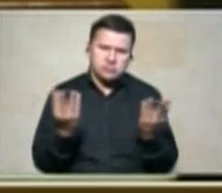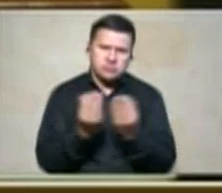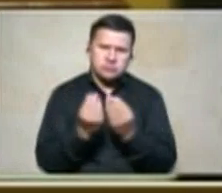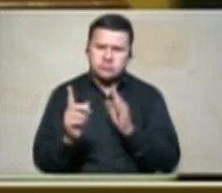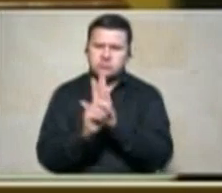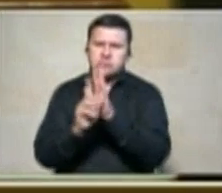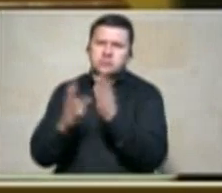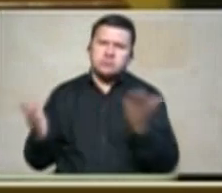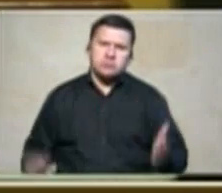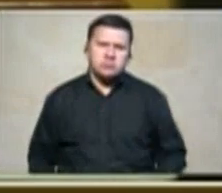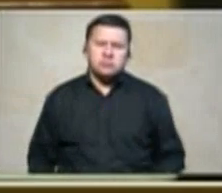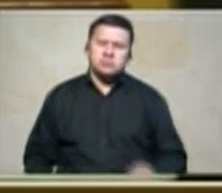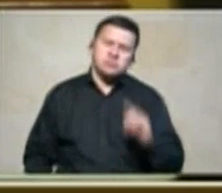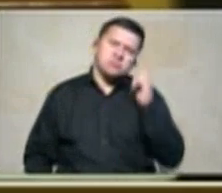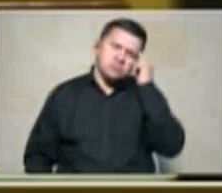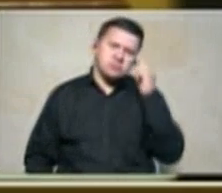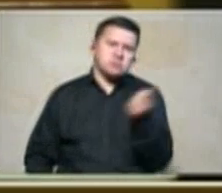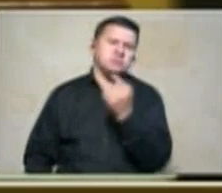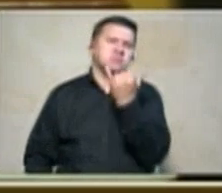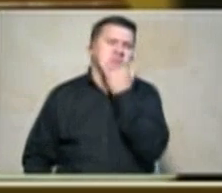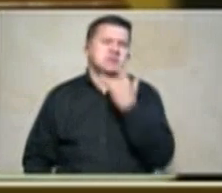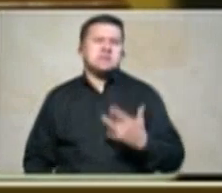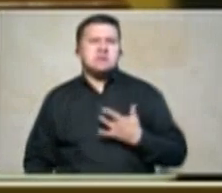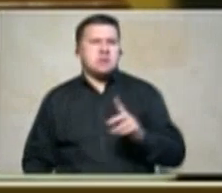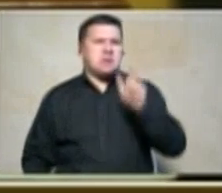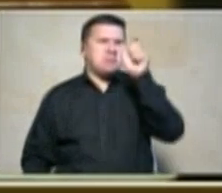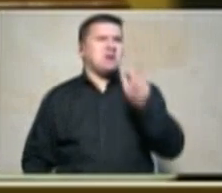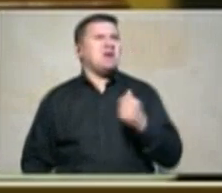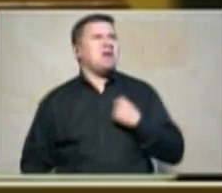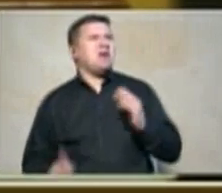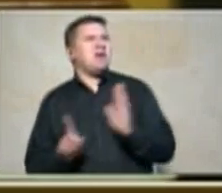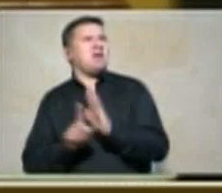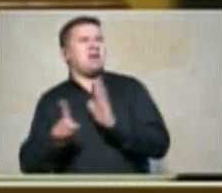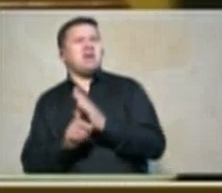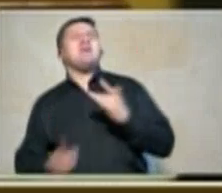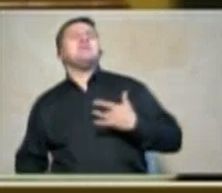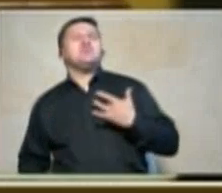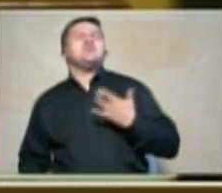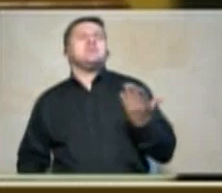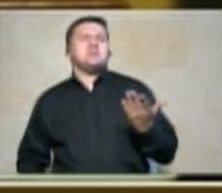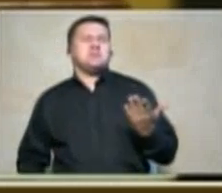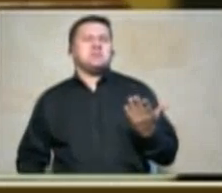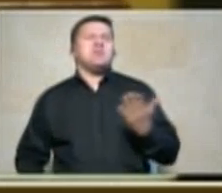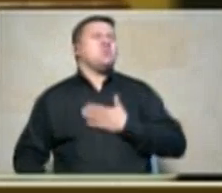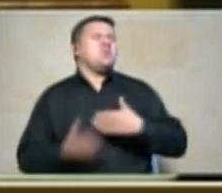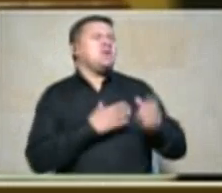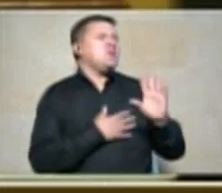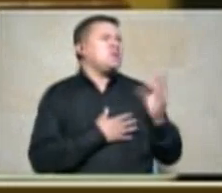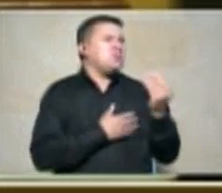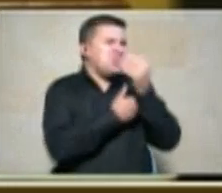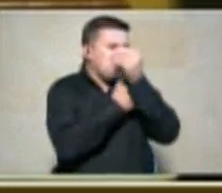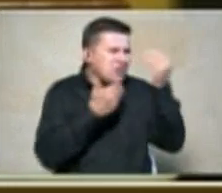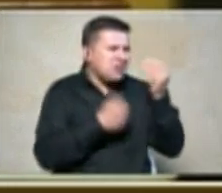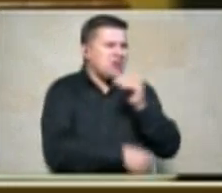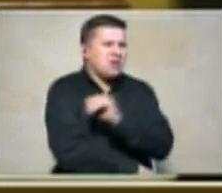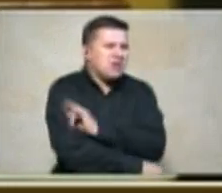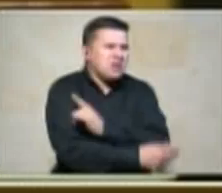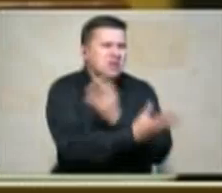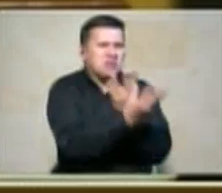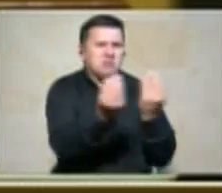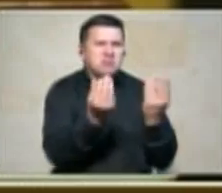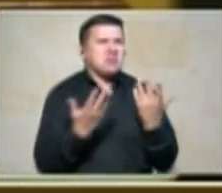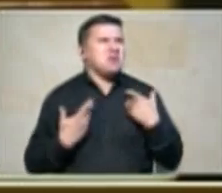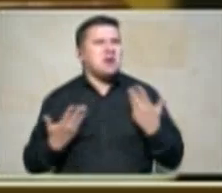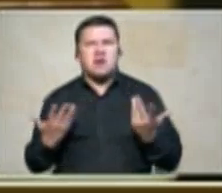desplazada, por el grupo que sea. Está desarraigado, lo sacan de su tierra y